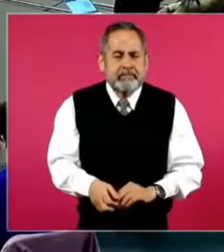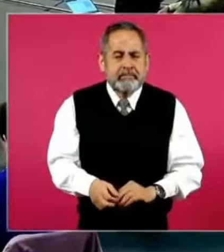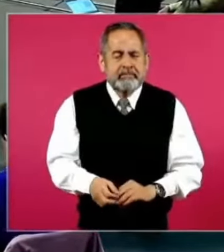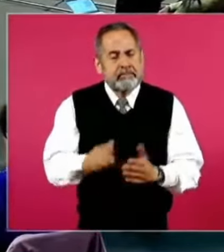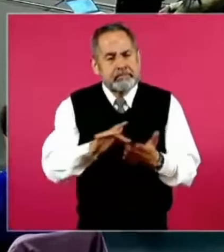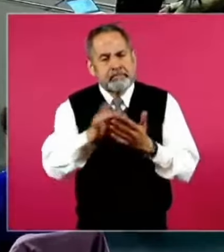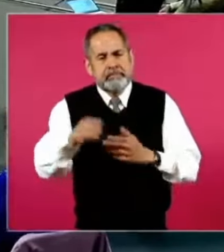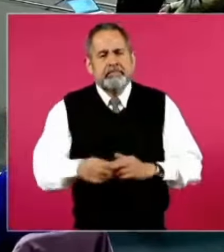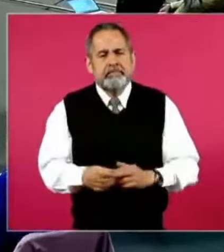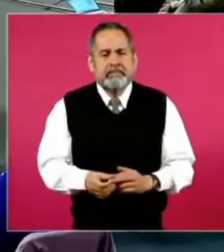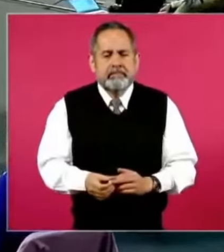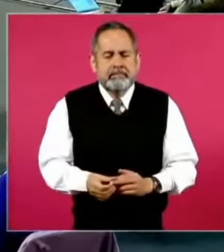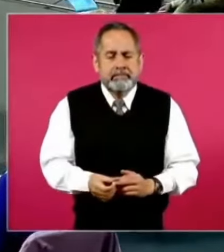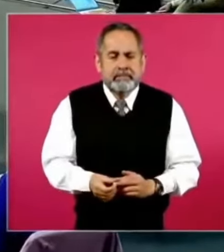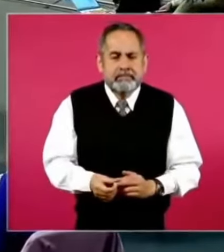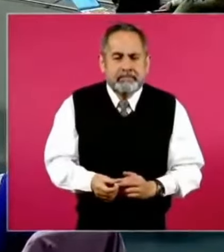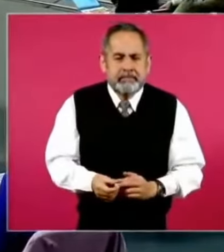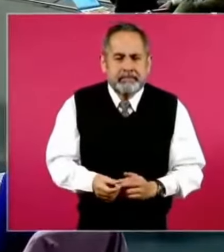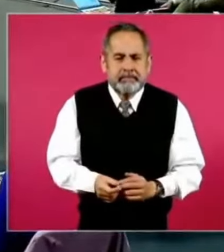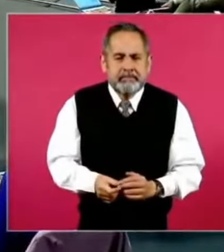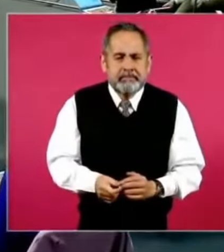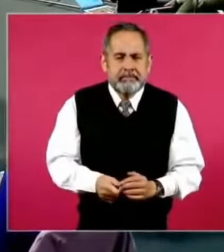Gracias.